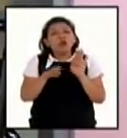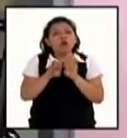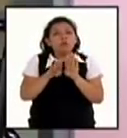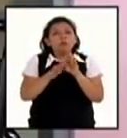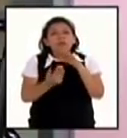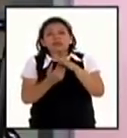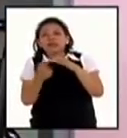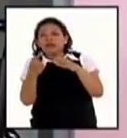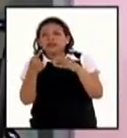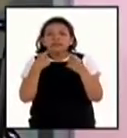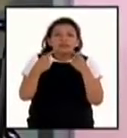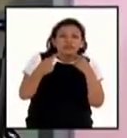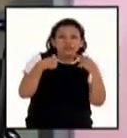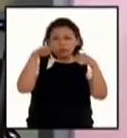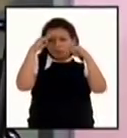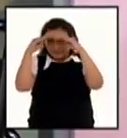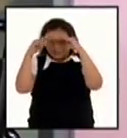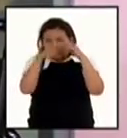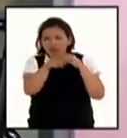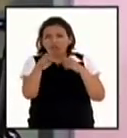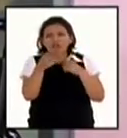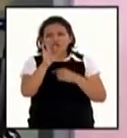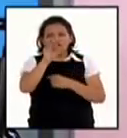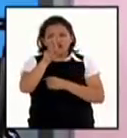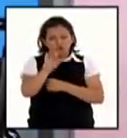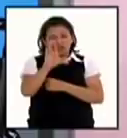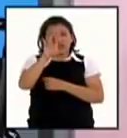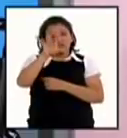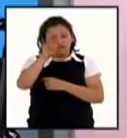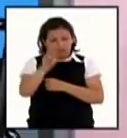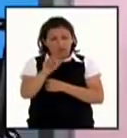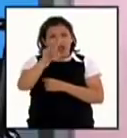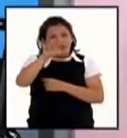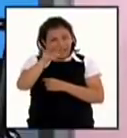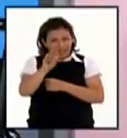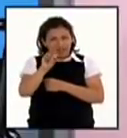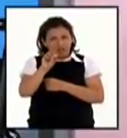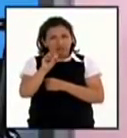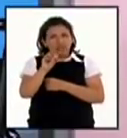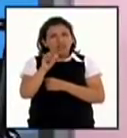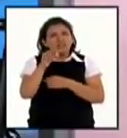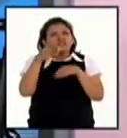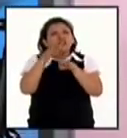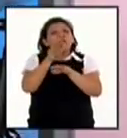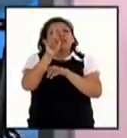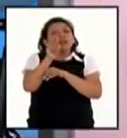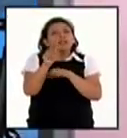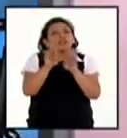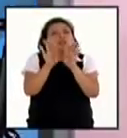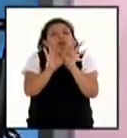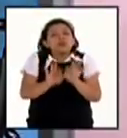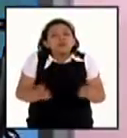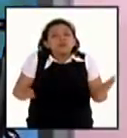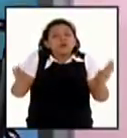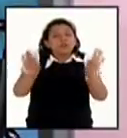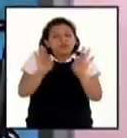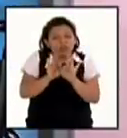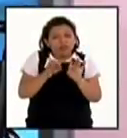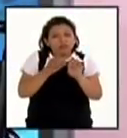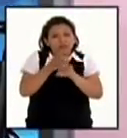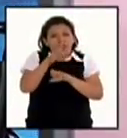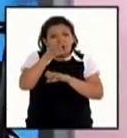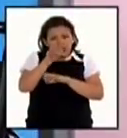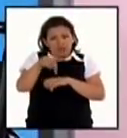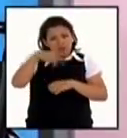que realizamos con el Foro Cívico Laico, precisamente sobre ello, sobre la importancia del Estado laico mexicano. Continuamos